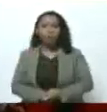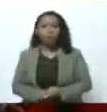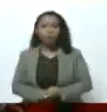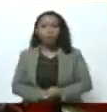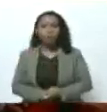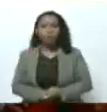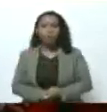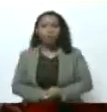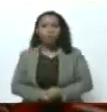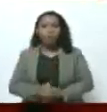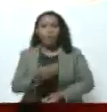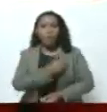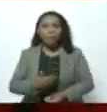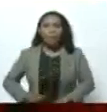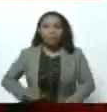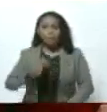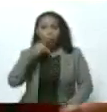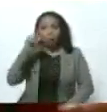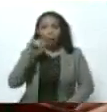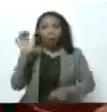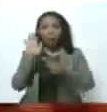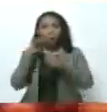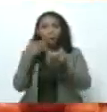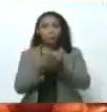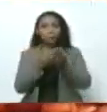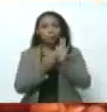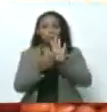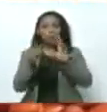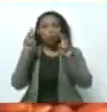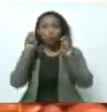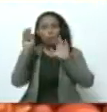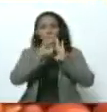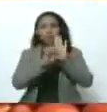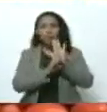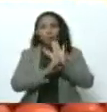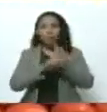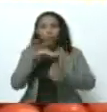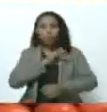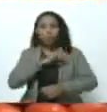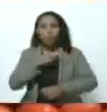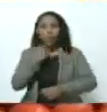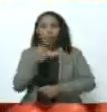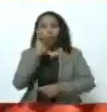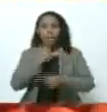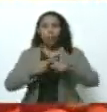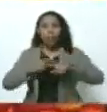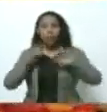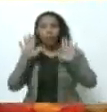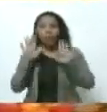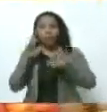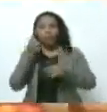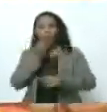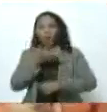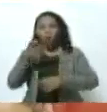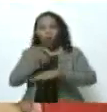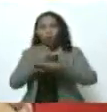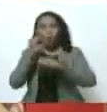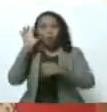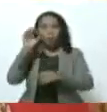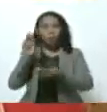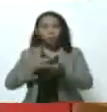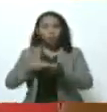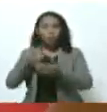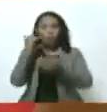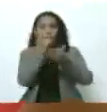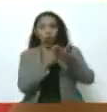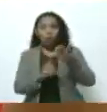El presidente Nicolás Maduro ha presentado los mecanismos para la nueva etapa de transición al socialismo, ha dicho el 1x10 para el buen gobierno, el mapa de soluciones y la agenda